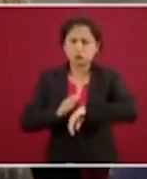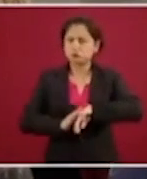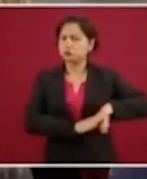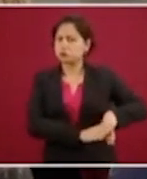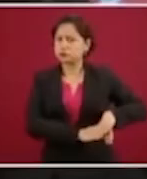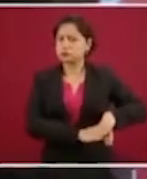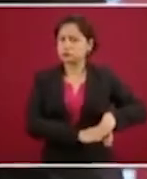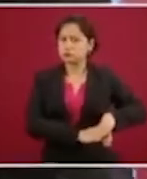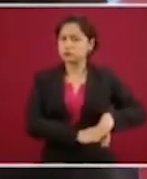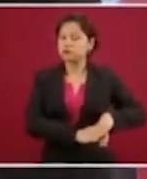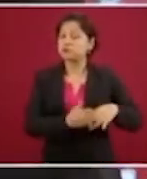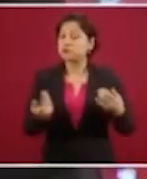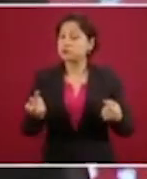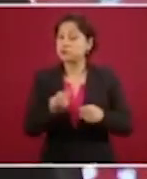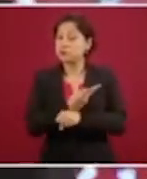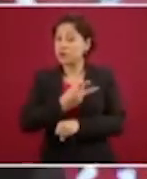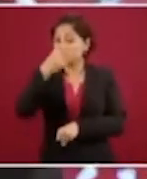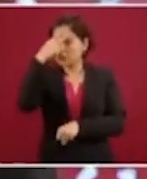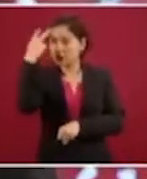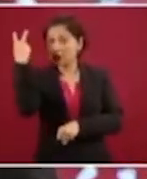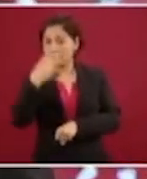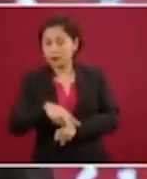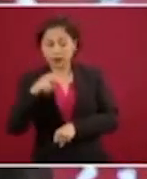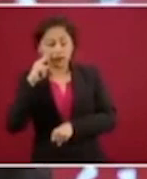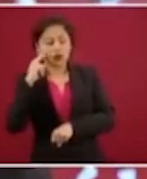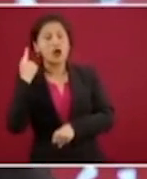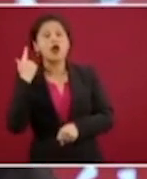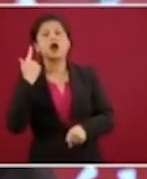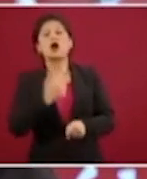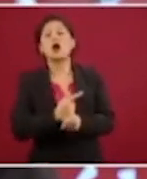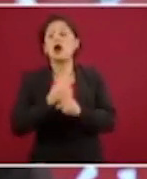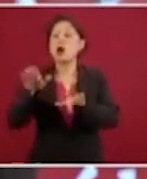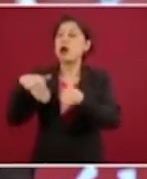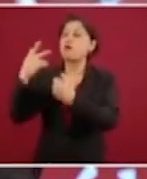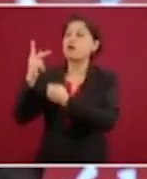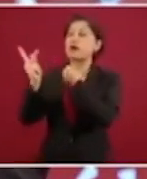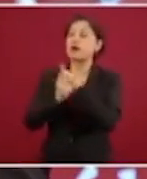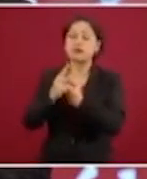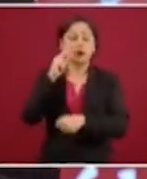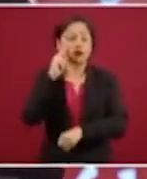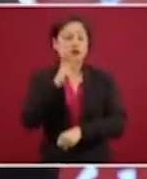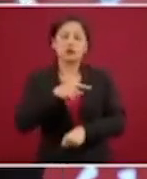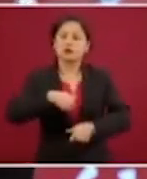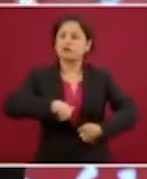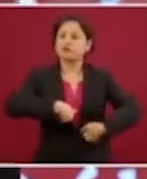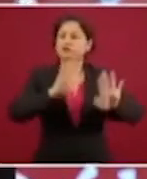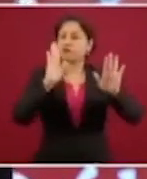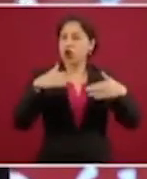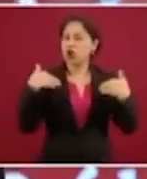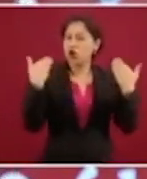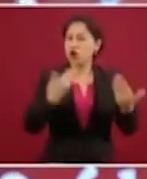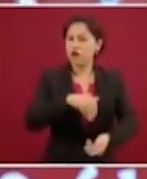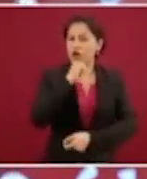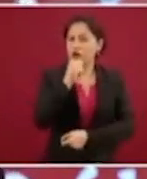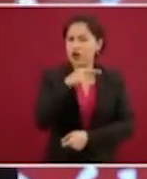en ese momento México se convierte en un país en donde nadie va a invertir, porque no eres confiable. Pues, ¿para qué voy a poner una planta para hacer